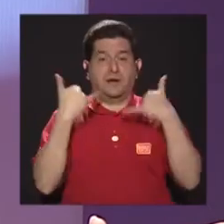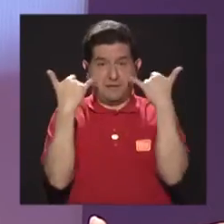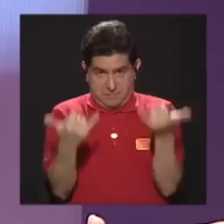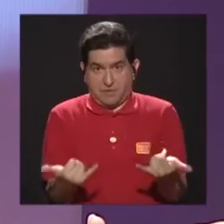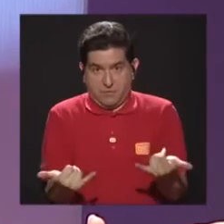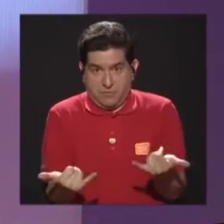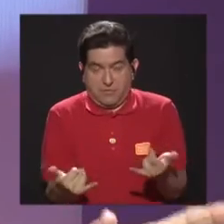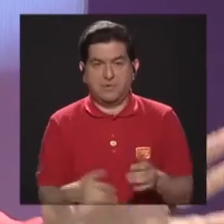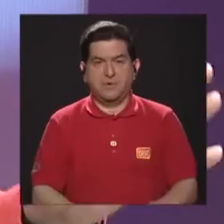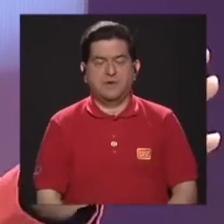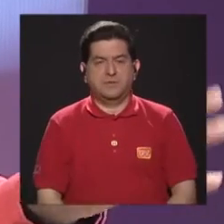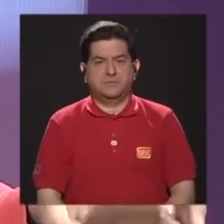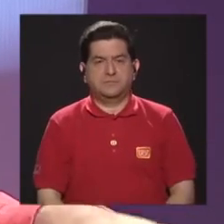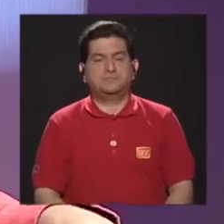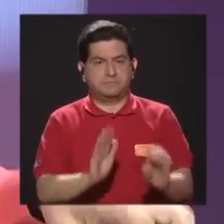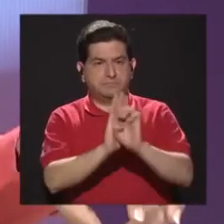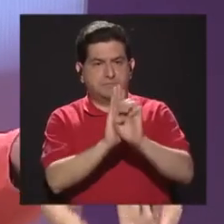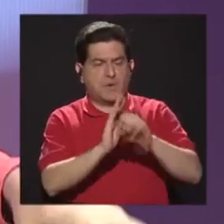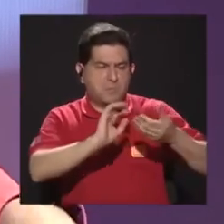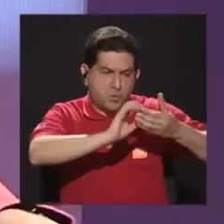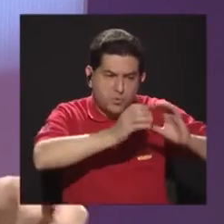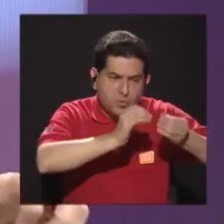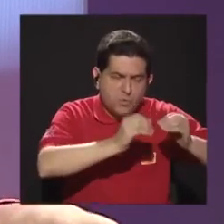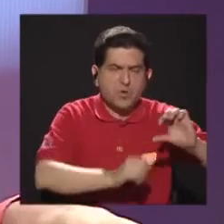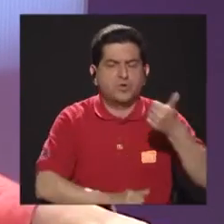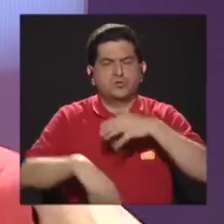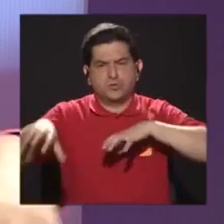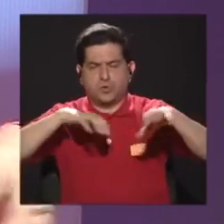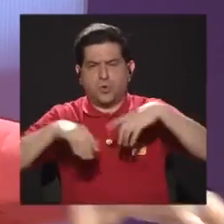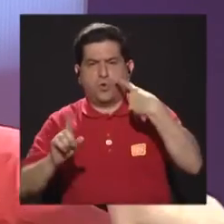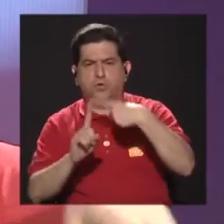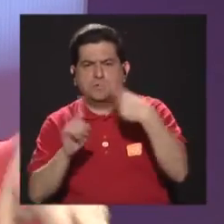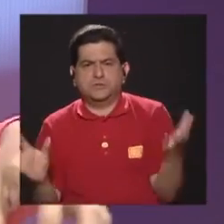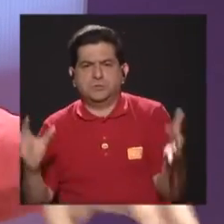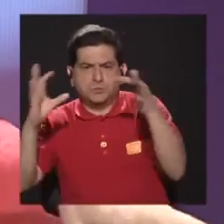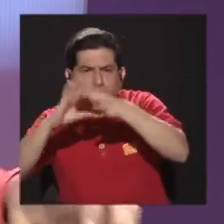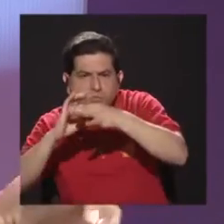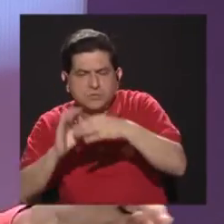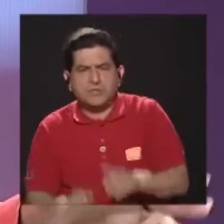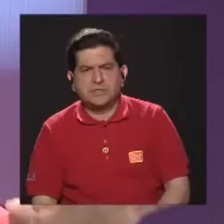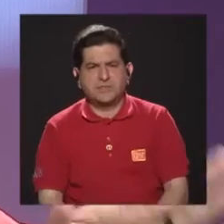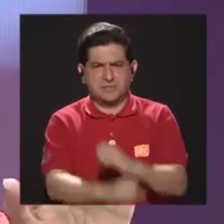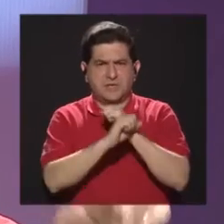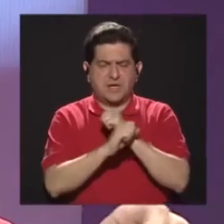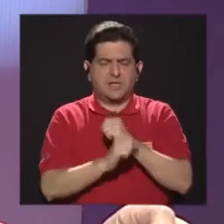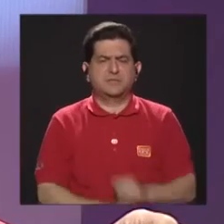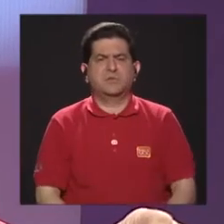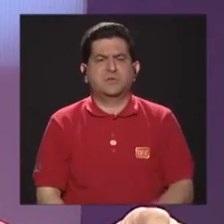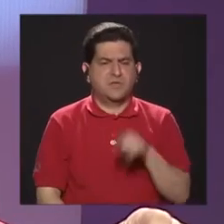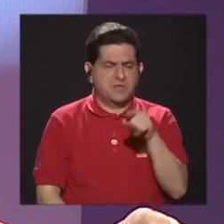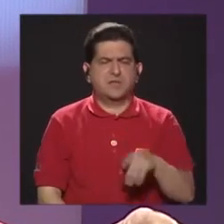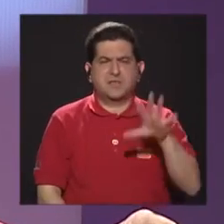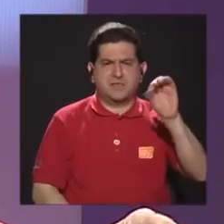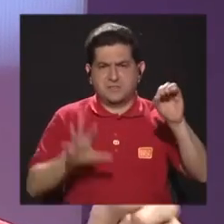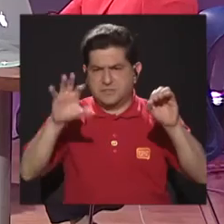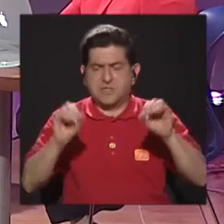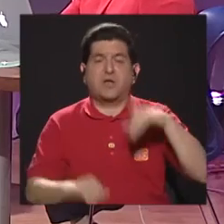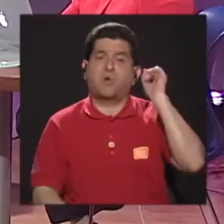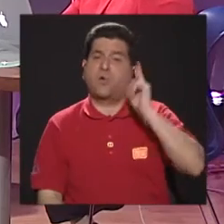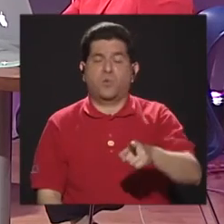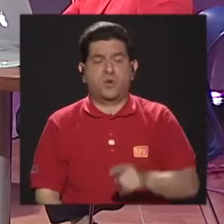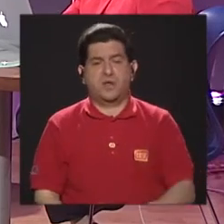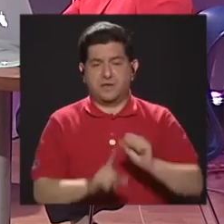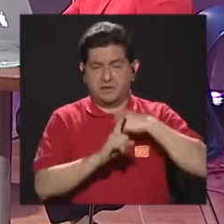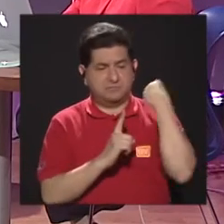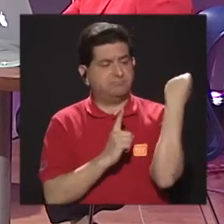momento, tanto, digamos, las cuotas y otras acciones afirmativas asociadas a garantizar la paridad, pues lo que hacen es eso, obligar, crear